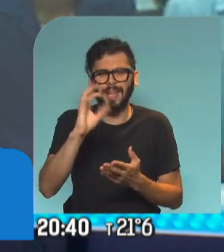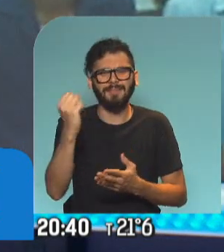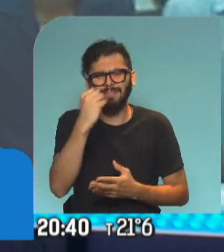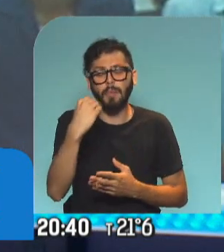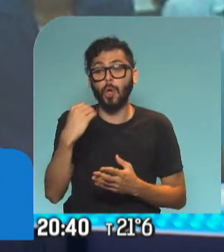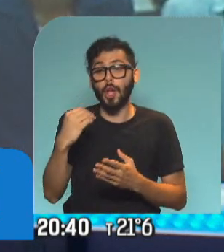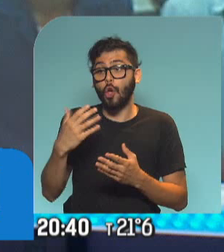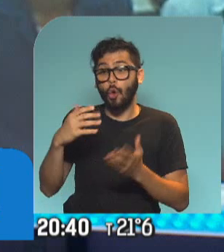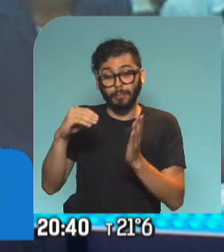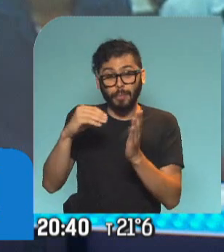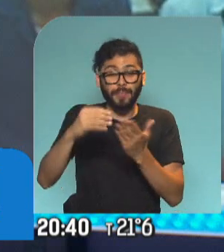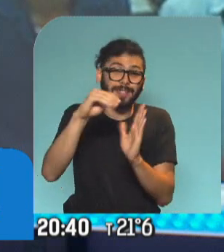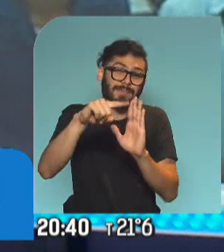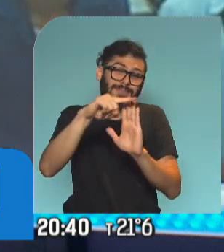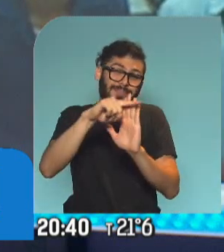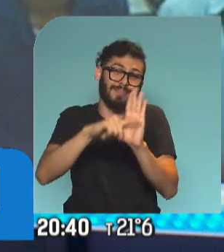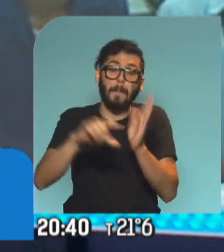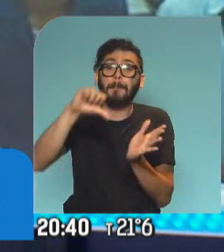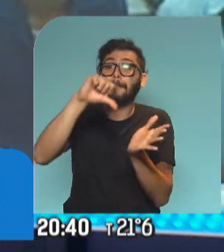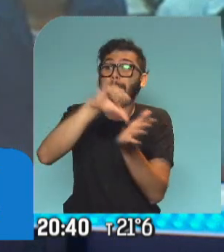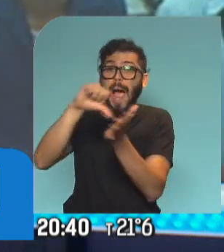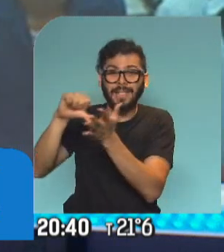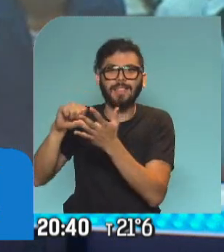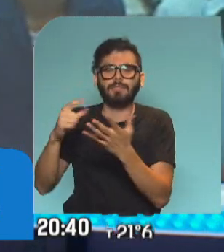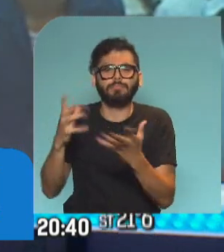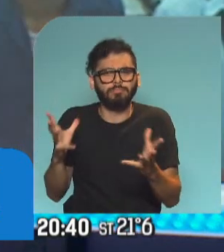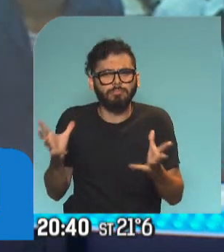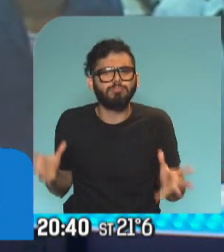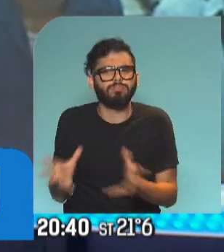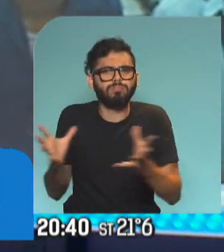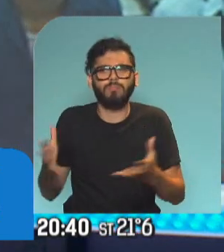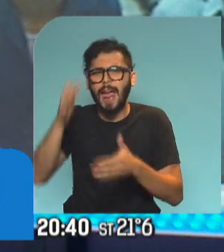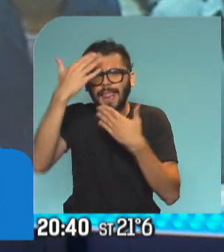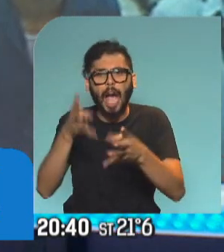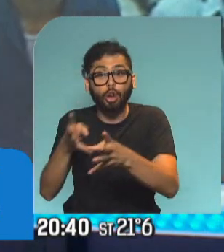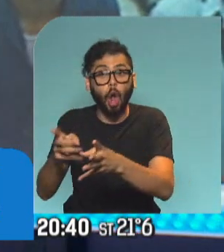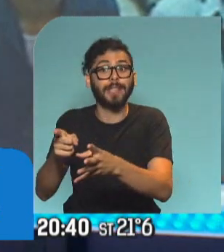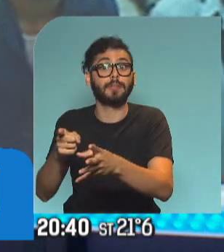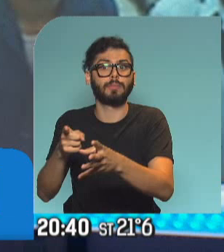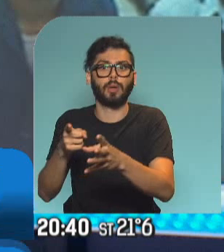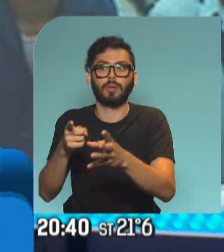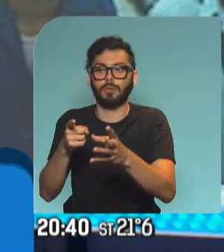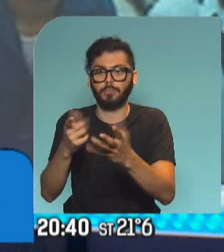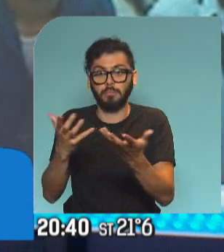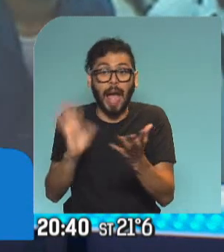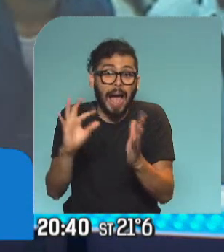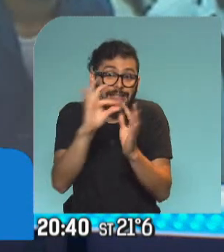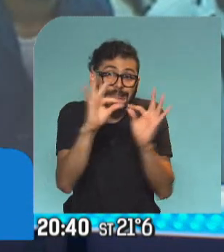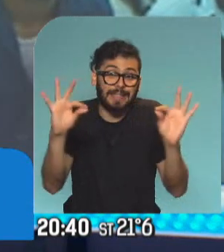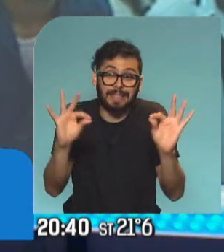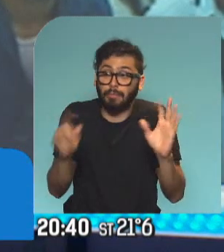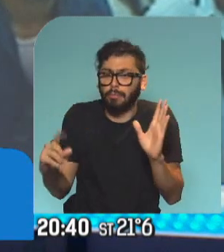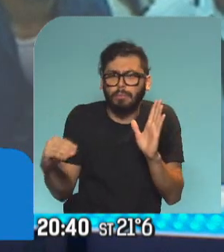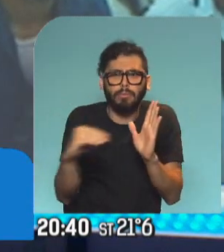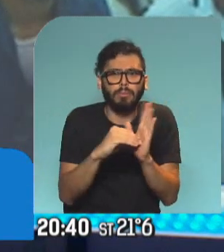de incluir a Cuba en la lista de países patrocinadores del terrorismo, así lo definieron. ¿Qué